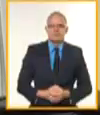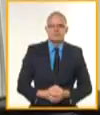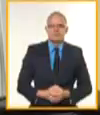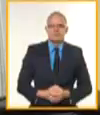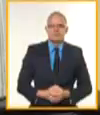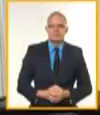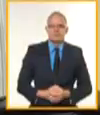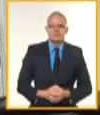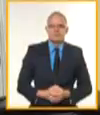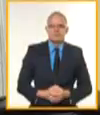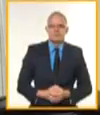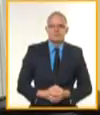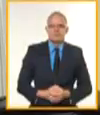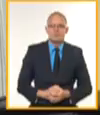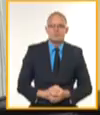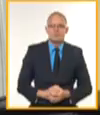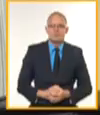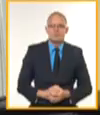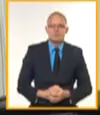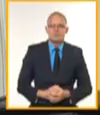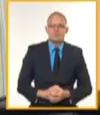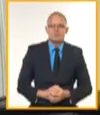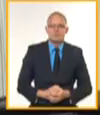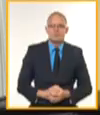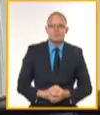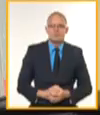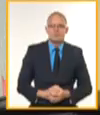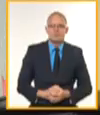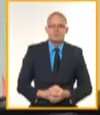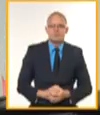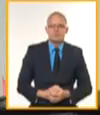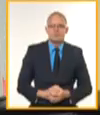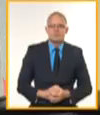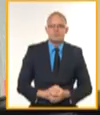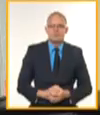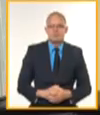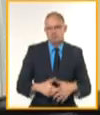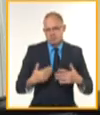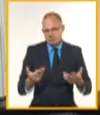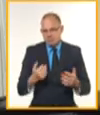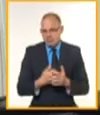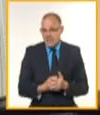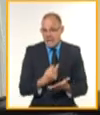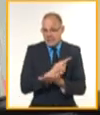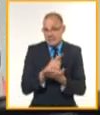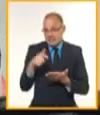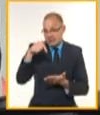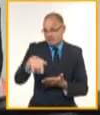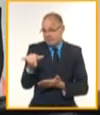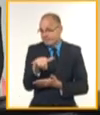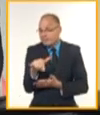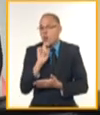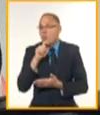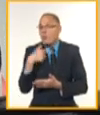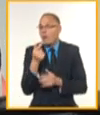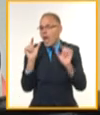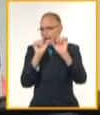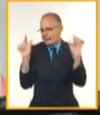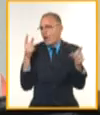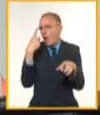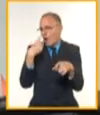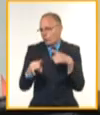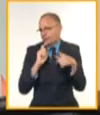Bueno, y esta semana también sigue siendo noticia uno que cada vez más quiere parecerse a Donald Trump. Javier